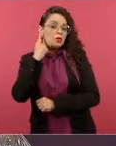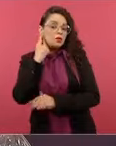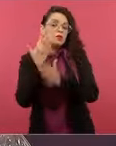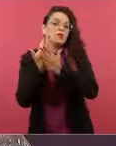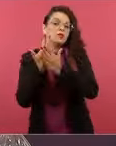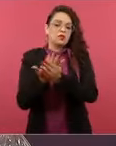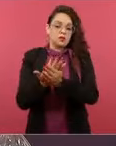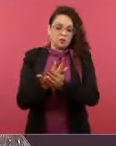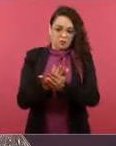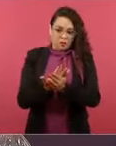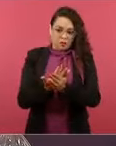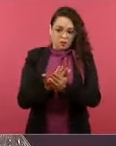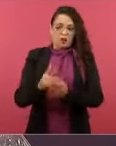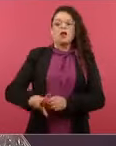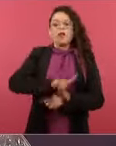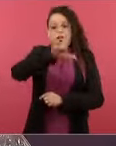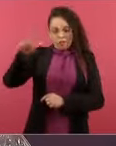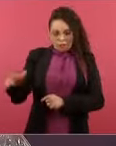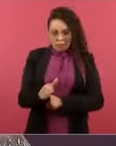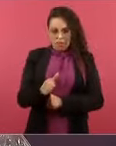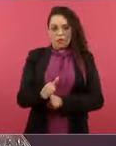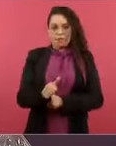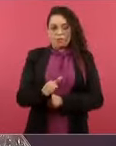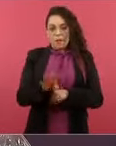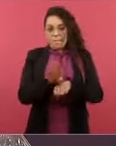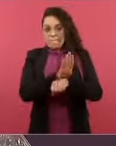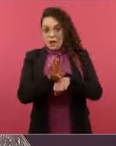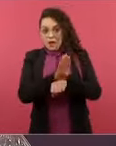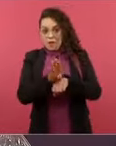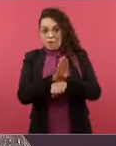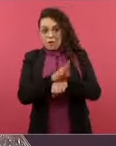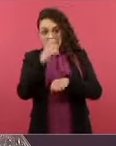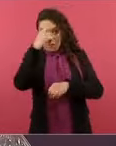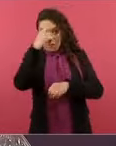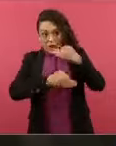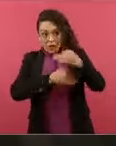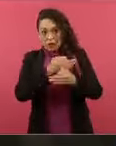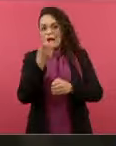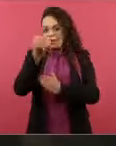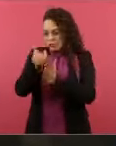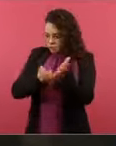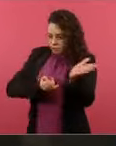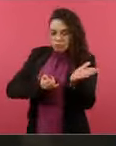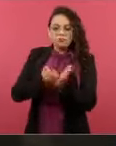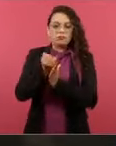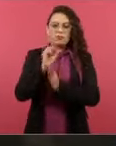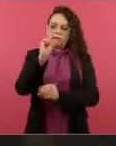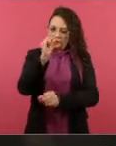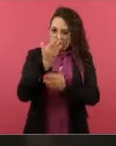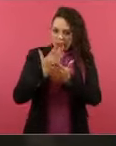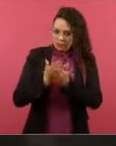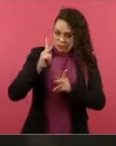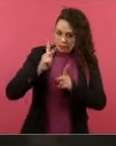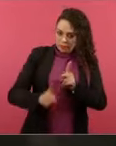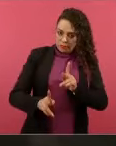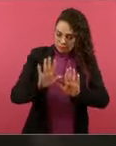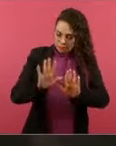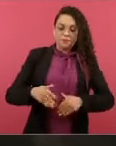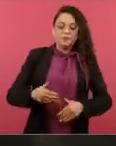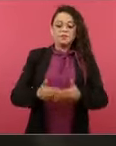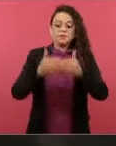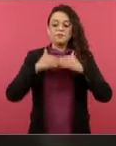escucharla, vamos a tomar la decisión que beneficie a las mayorías. Esperemos un poco en ese caso. Y en el tema de género